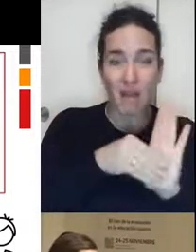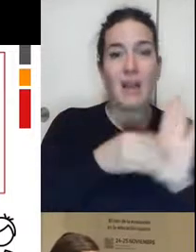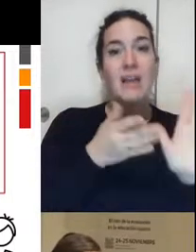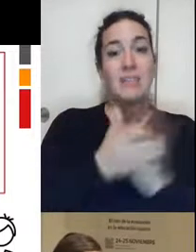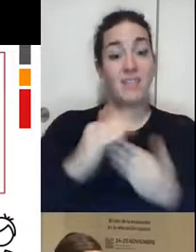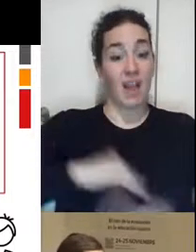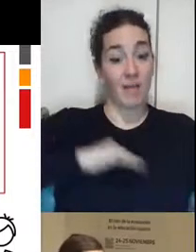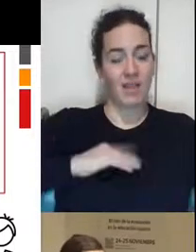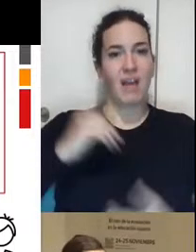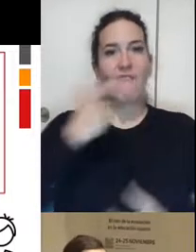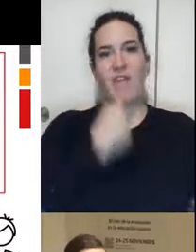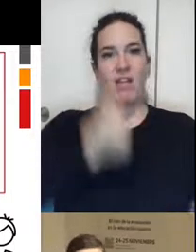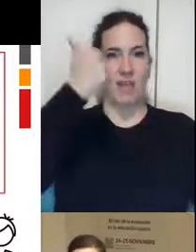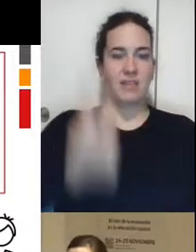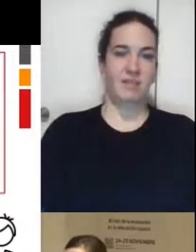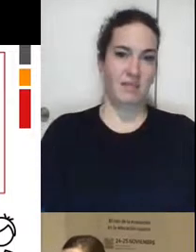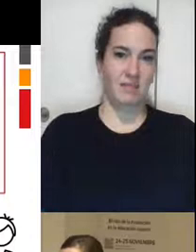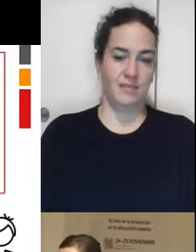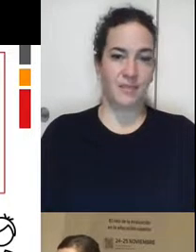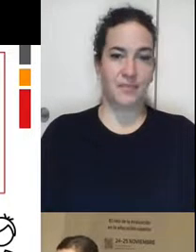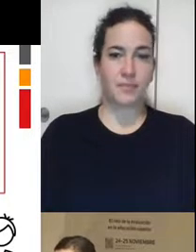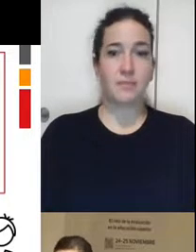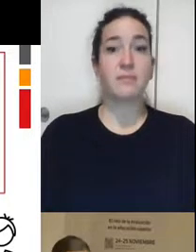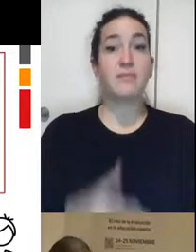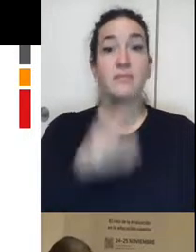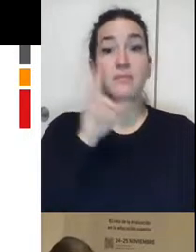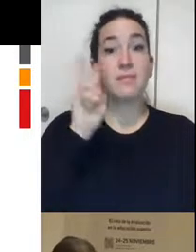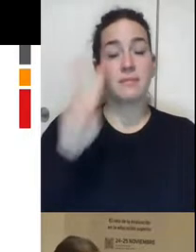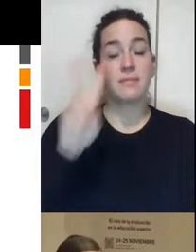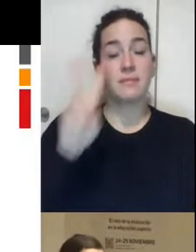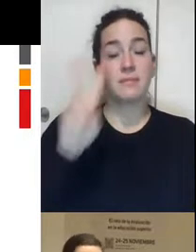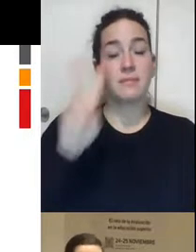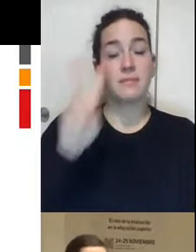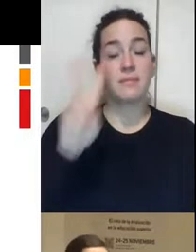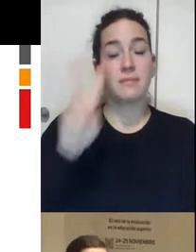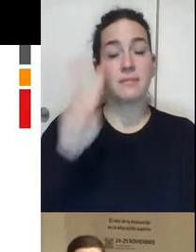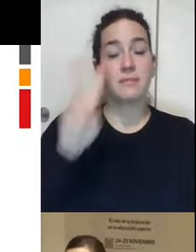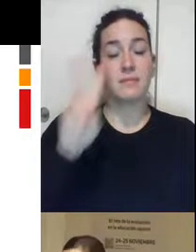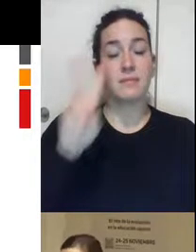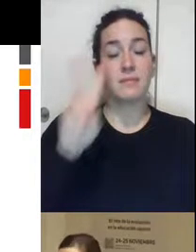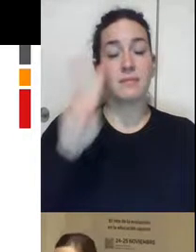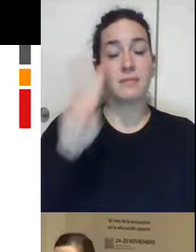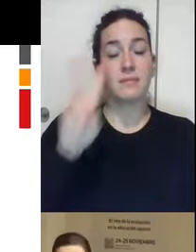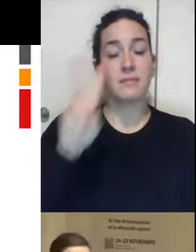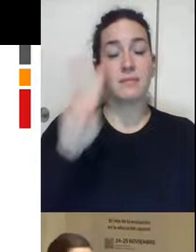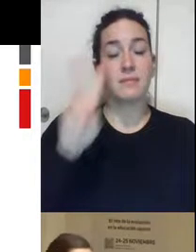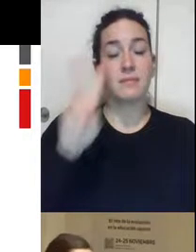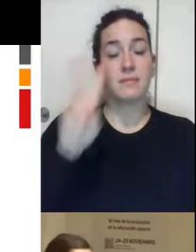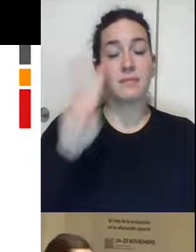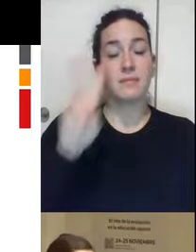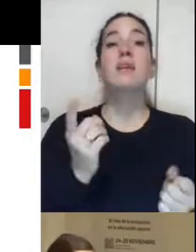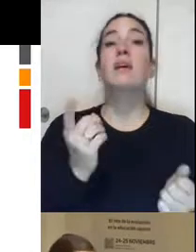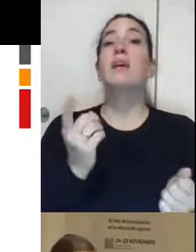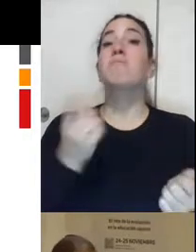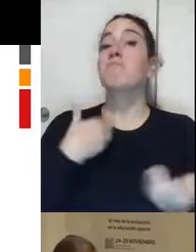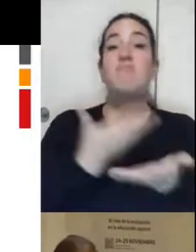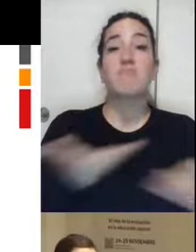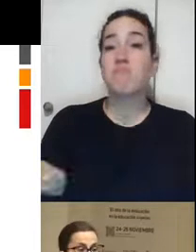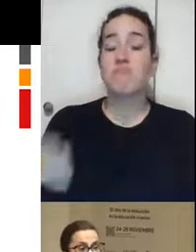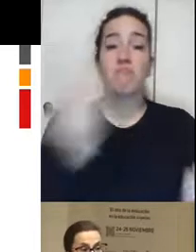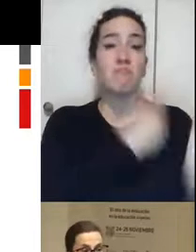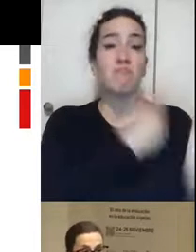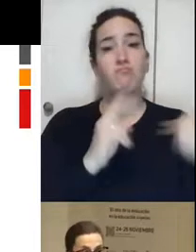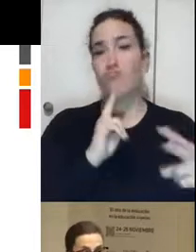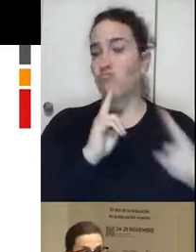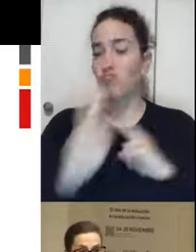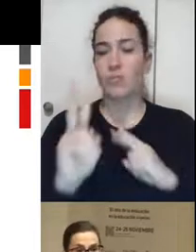hijos. Mostramos a continuación las referencias bibliográficas y quedamos a su disposición para responder cualquier duda